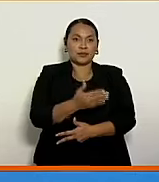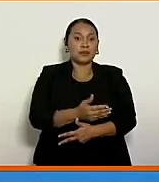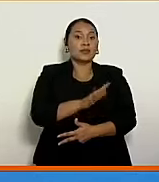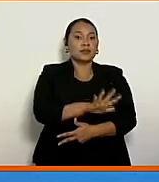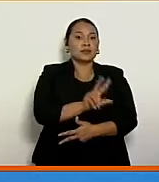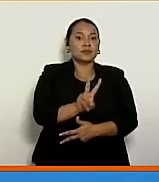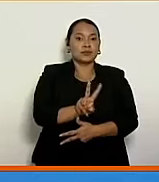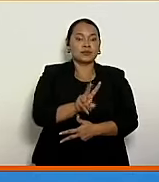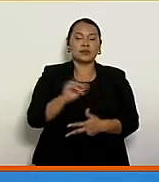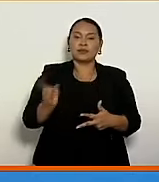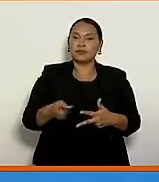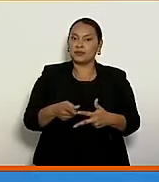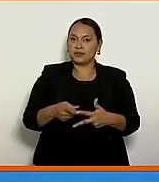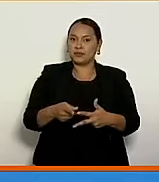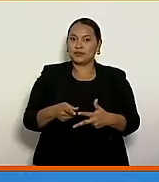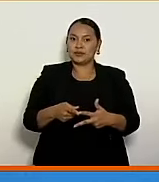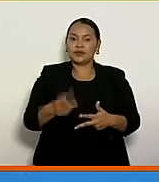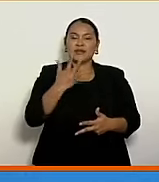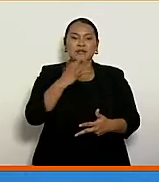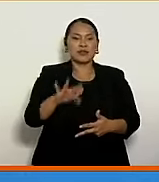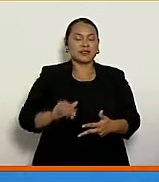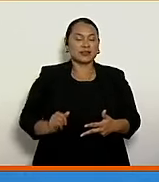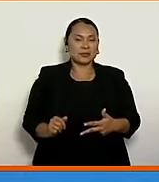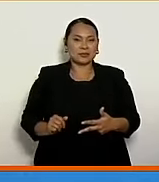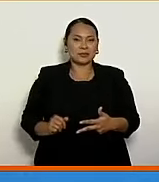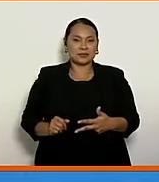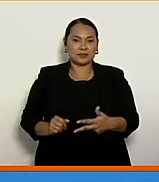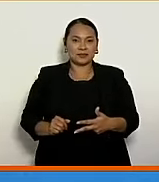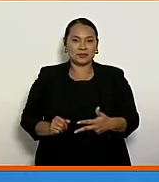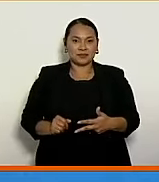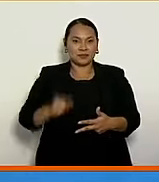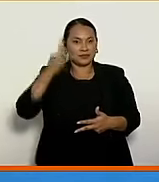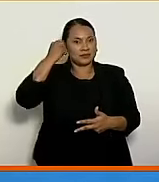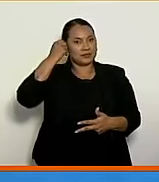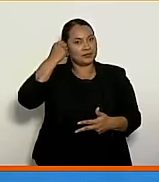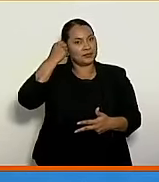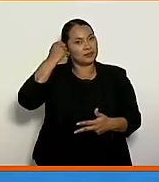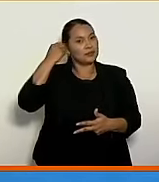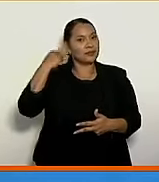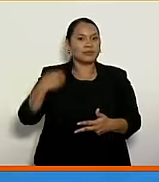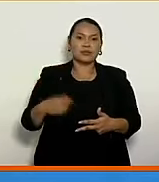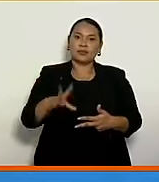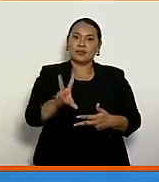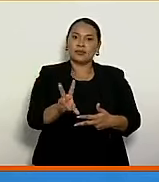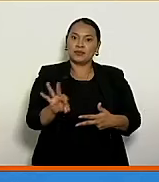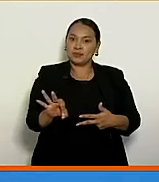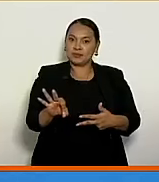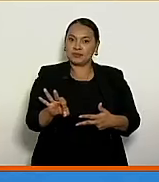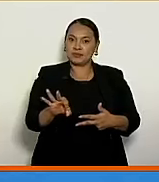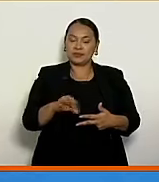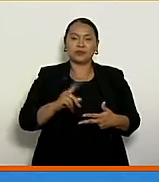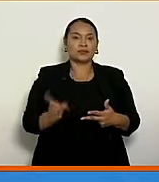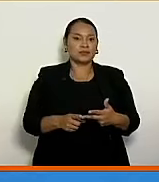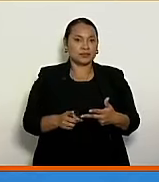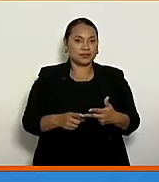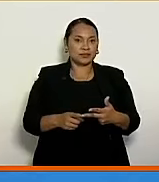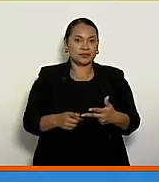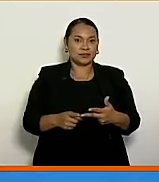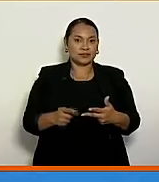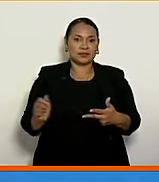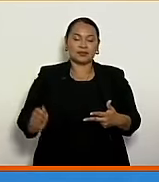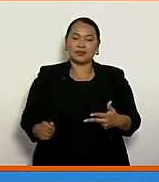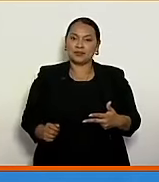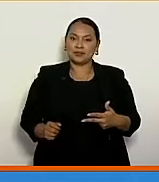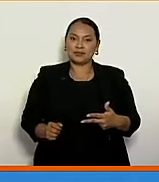52, tu segundo número, mucha suerte. Porque este es el 79, tu tercer y decisivo número